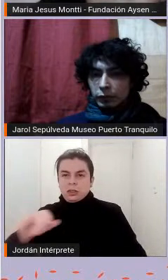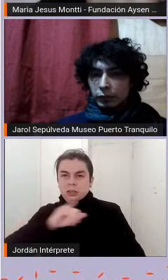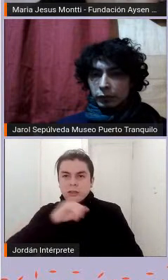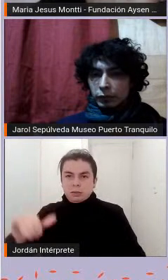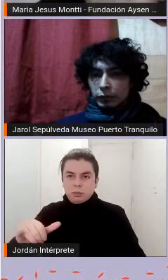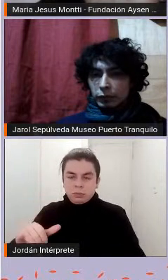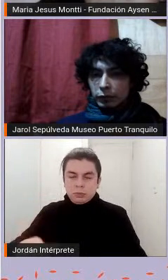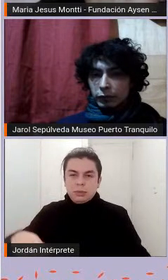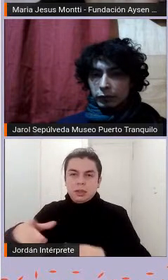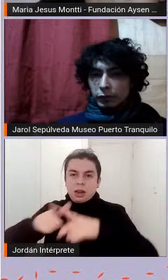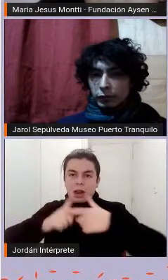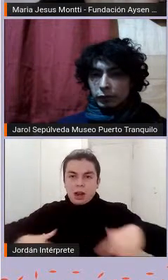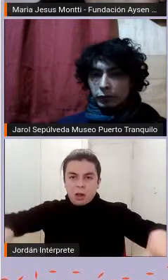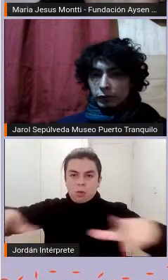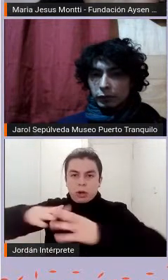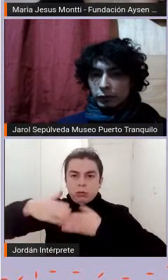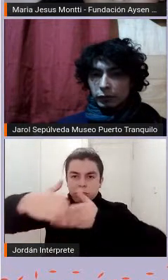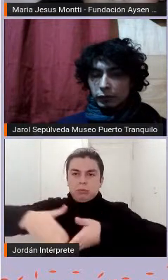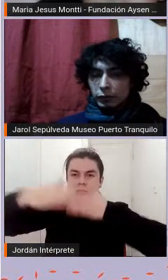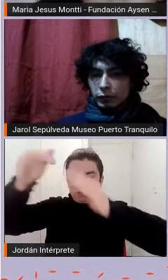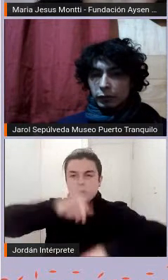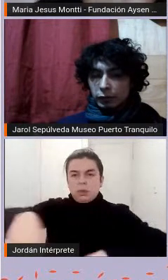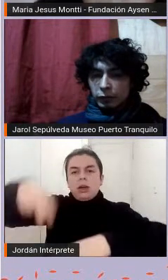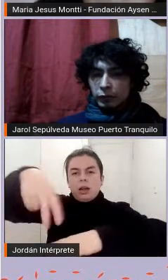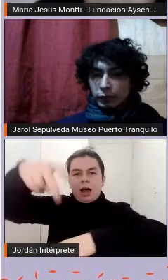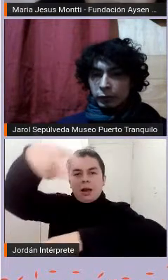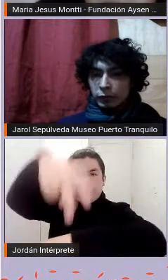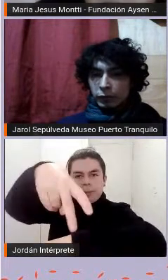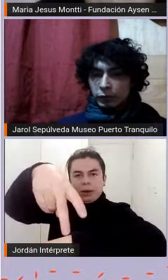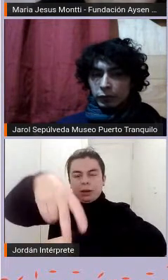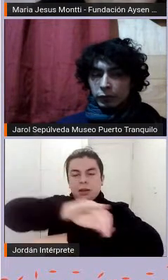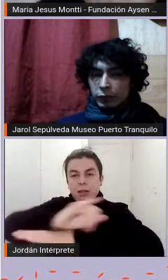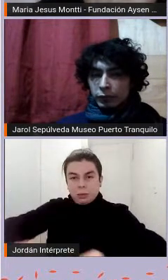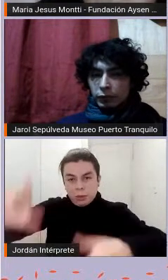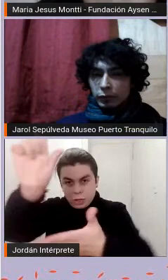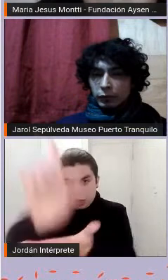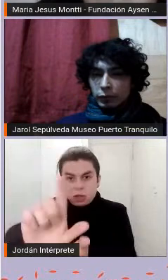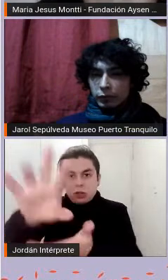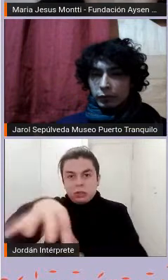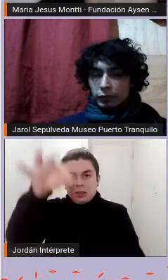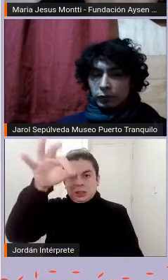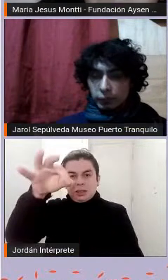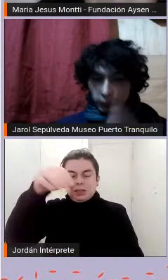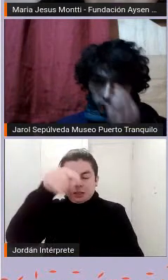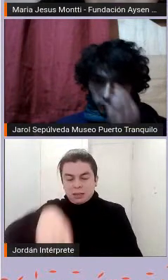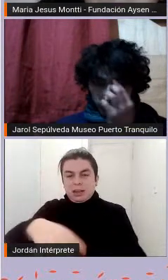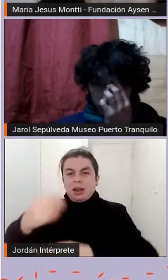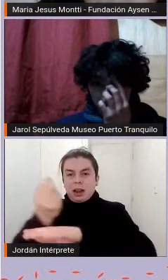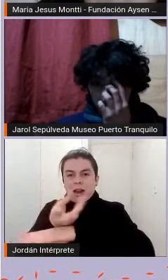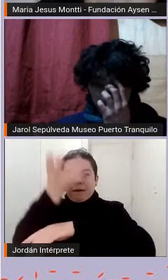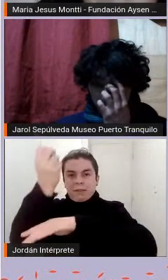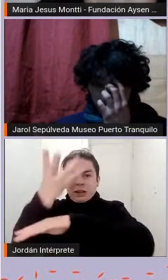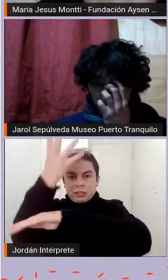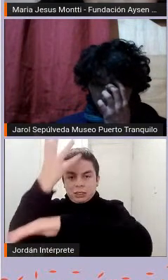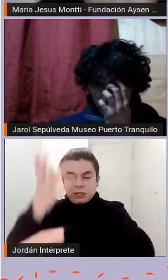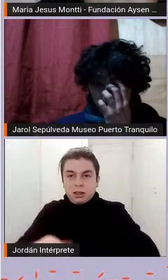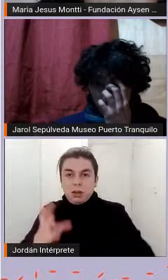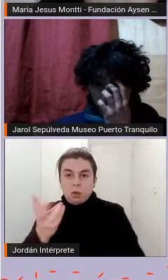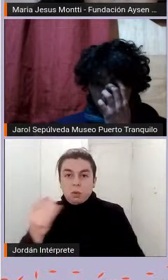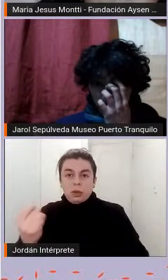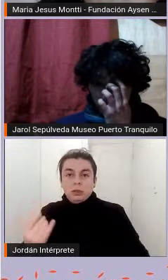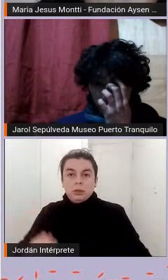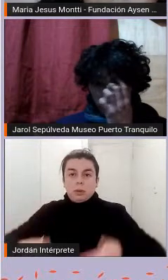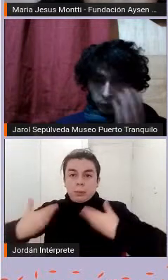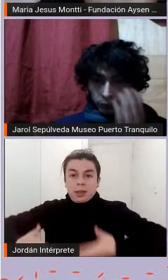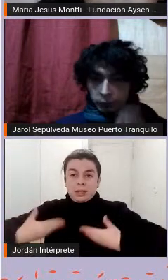montar campamento donde se encontraba el esqueleto de la ballena. Tenemos que considerar que la ballena en total pesa más de